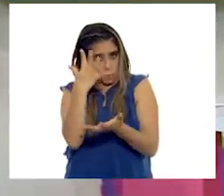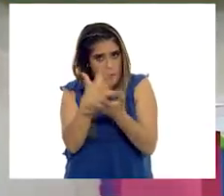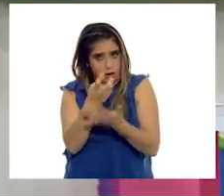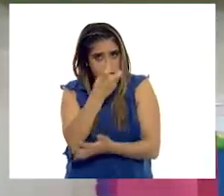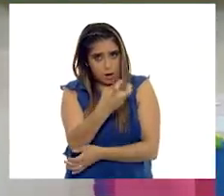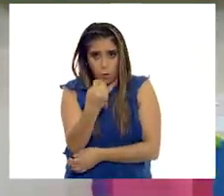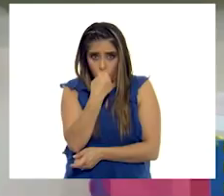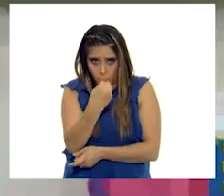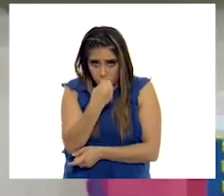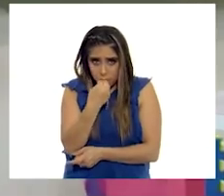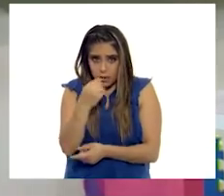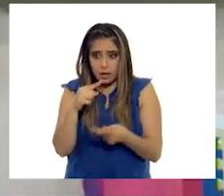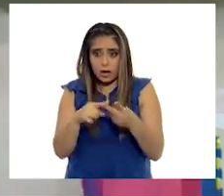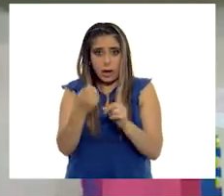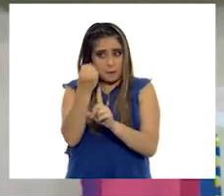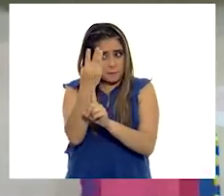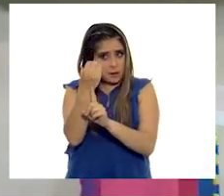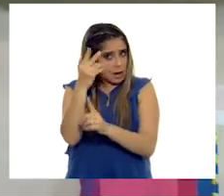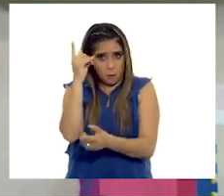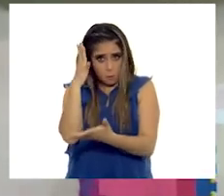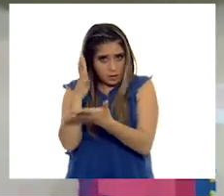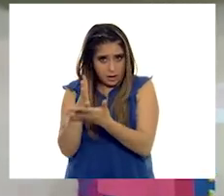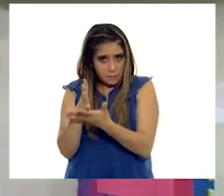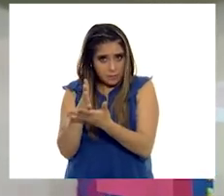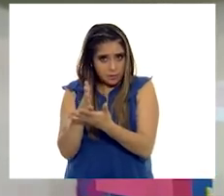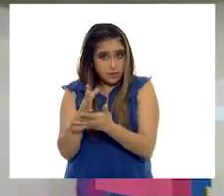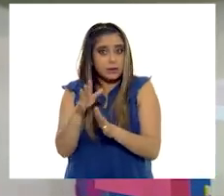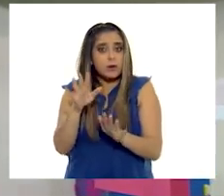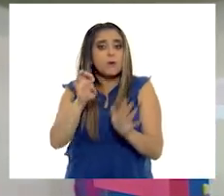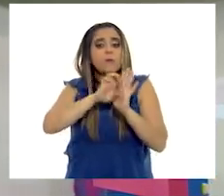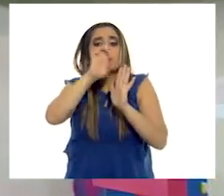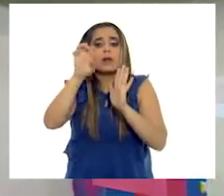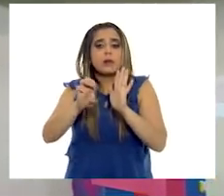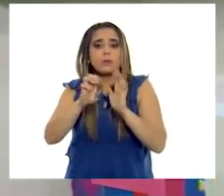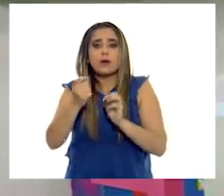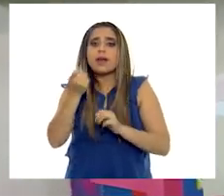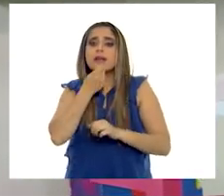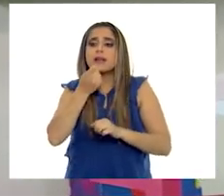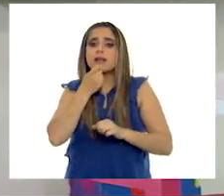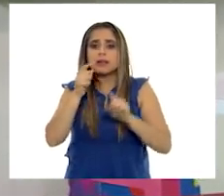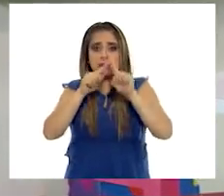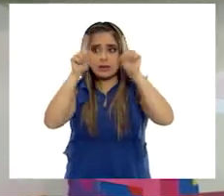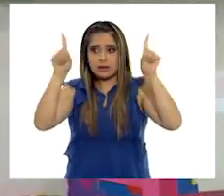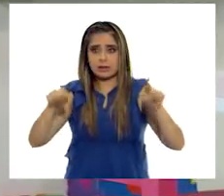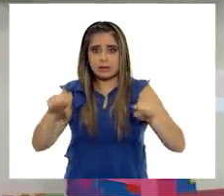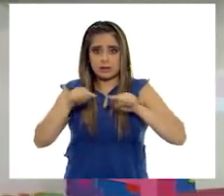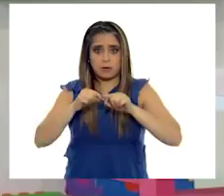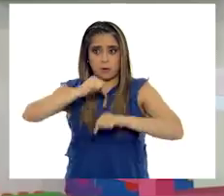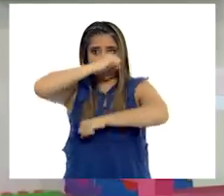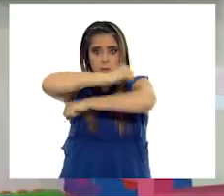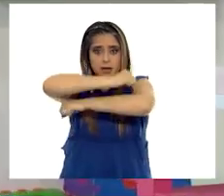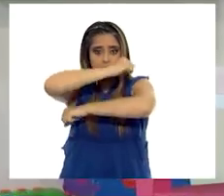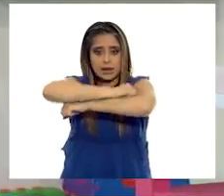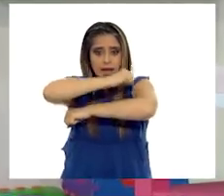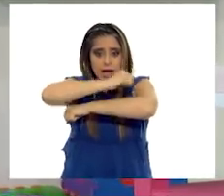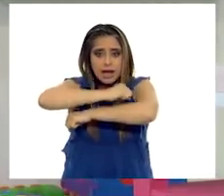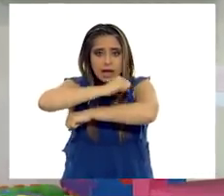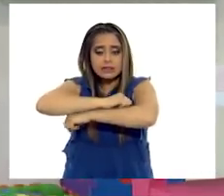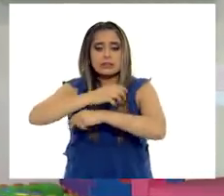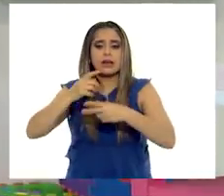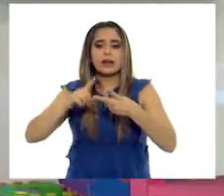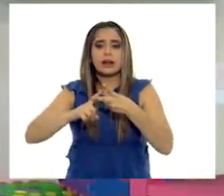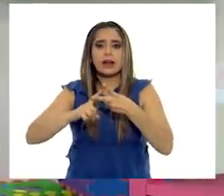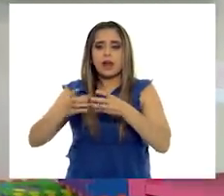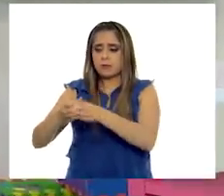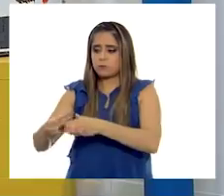las velas. Si te dijera, por ejemplo, el vidrio de la ventana puede sufrir ese cambio, un jarrón, el bote